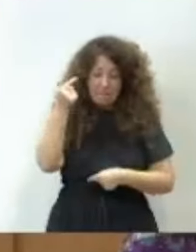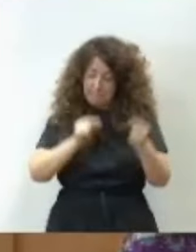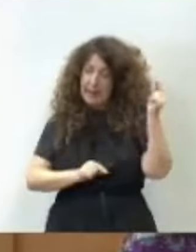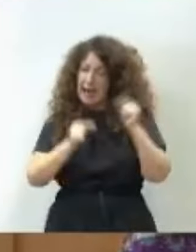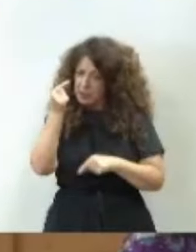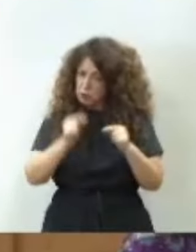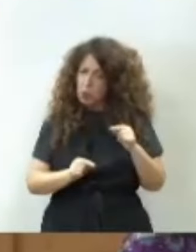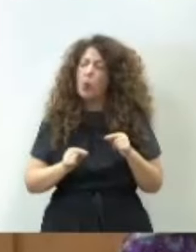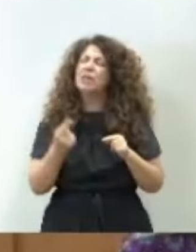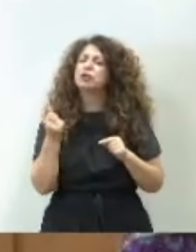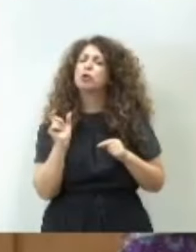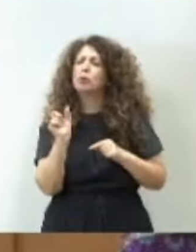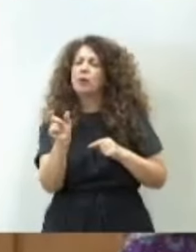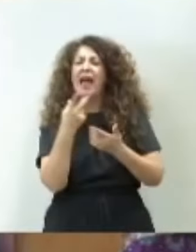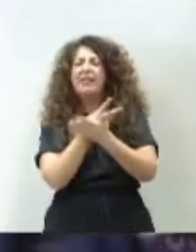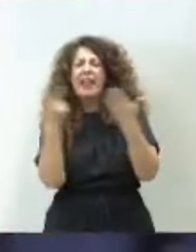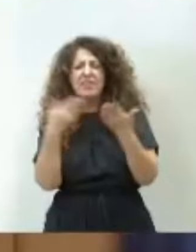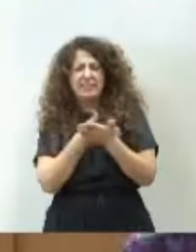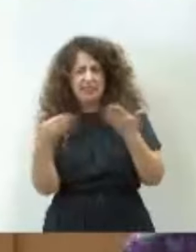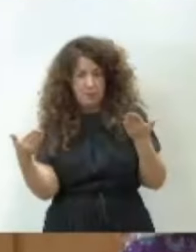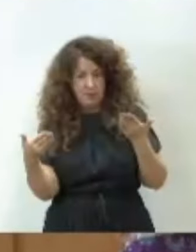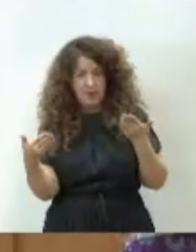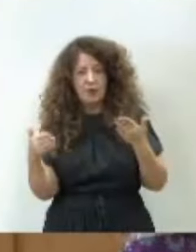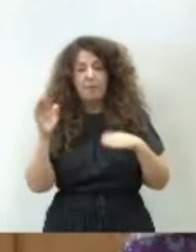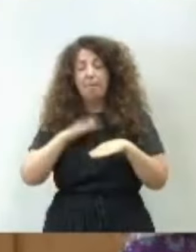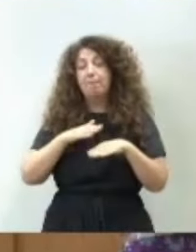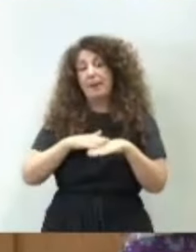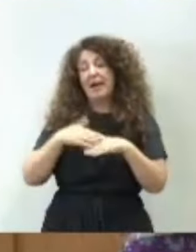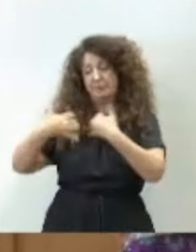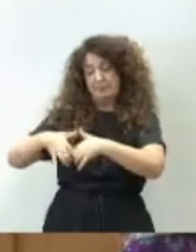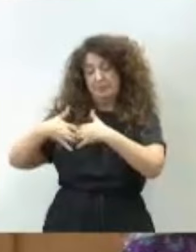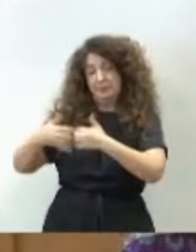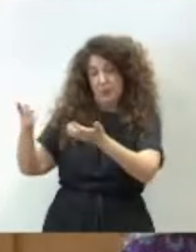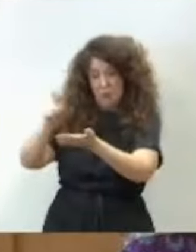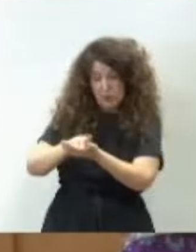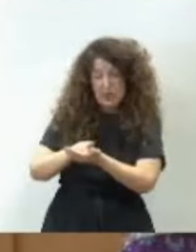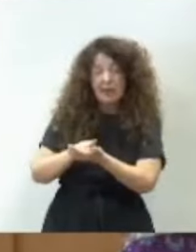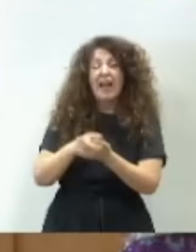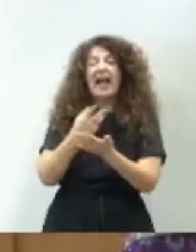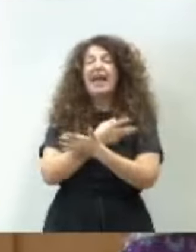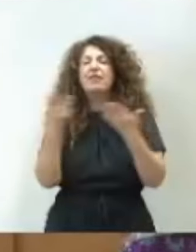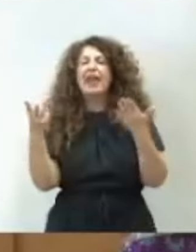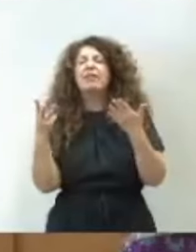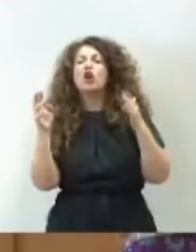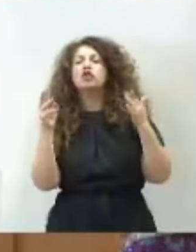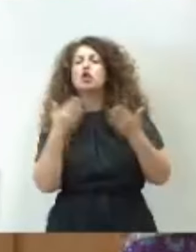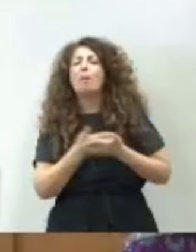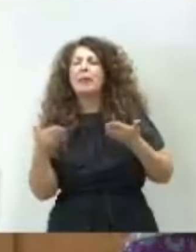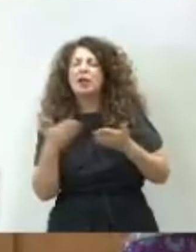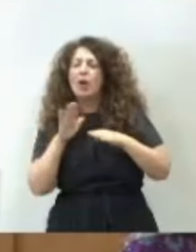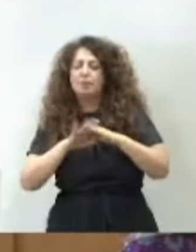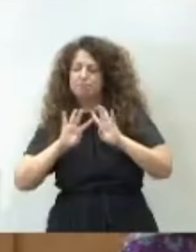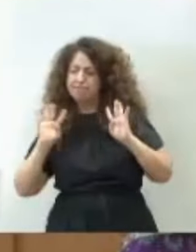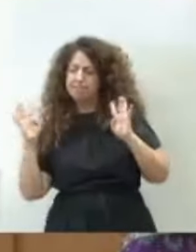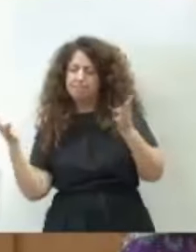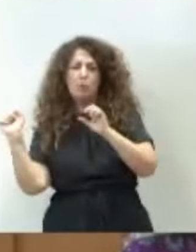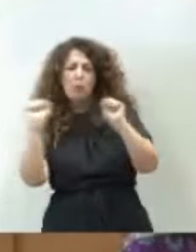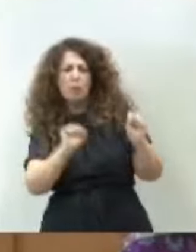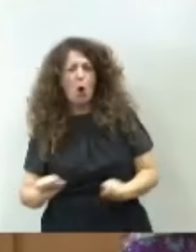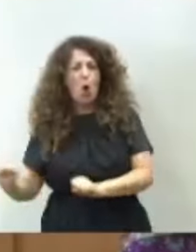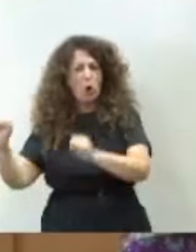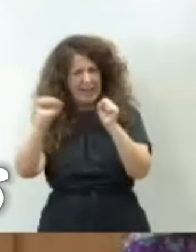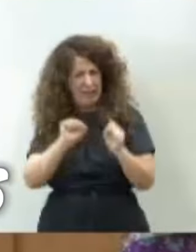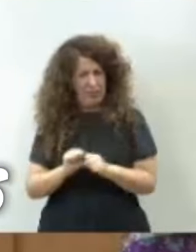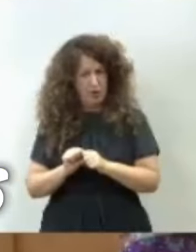importante, 17 millones, la puesta en funcionamiento de la desaladora de Nueva y 18 millones, la protección de ese espacio y tramitación respetuosa